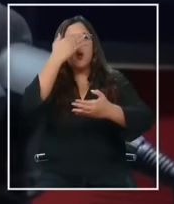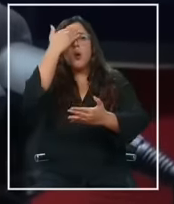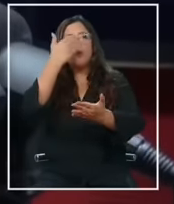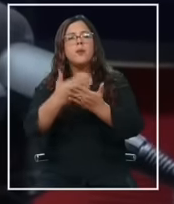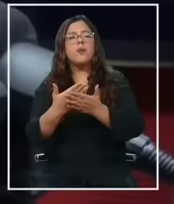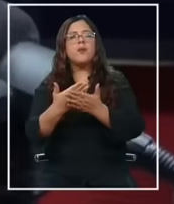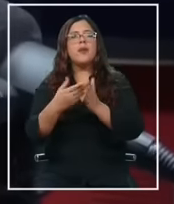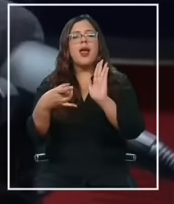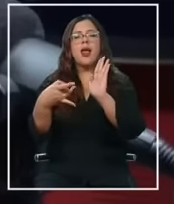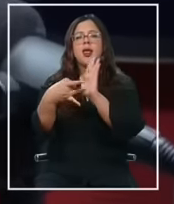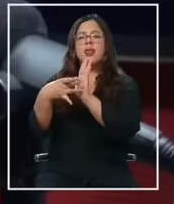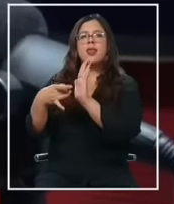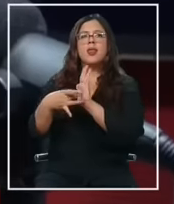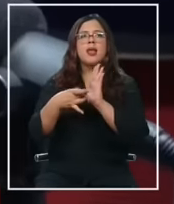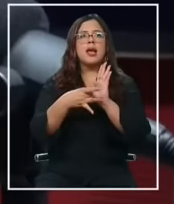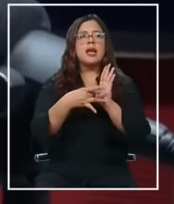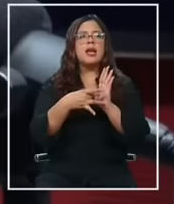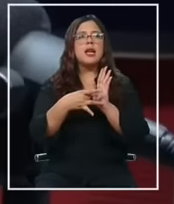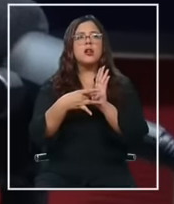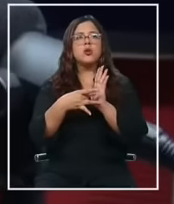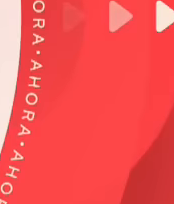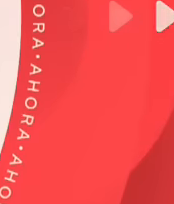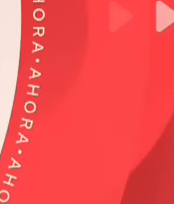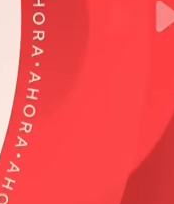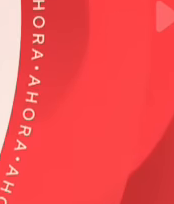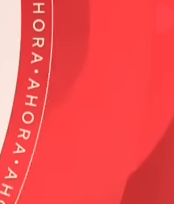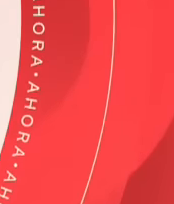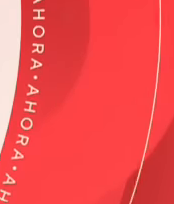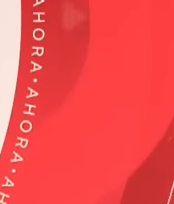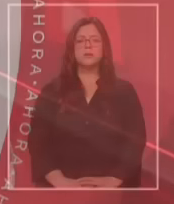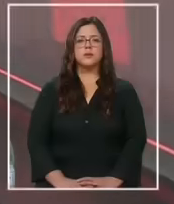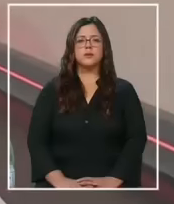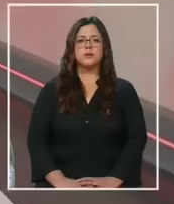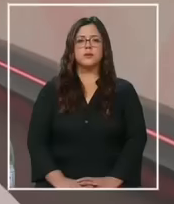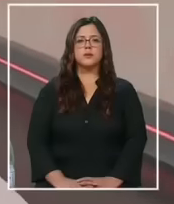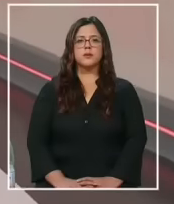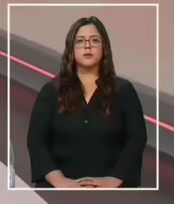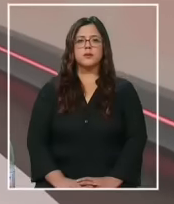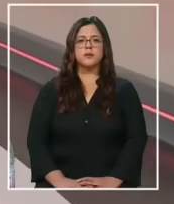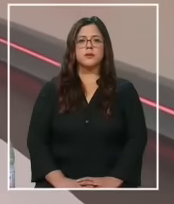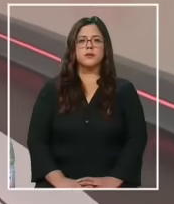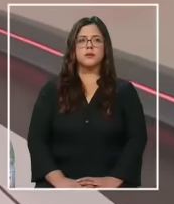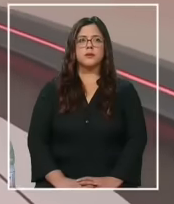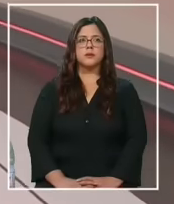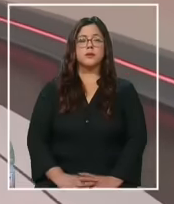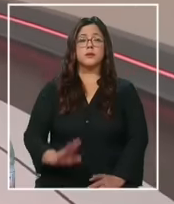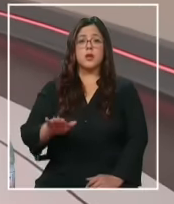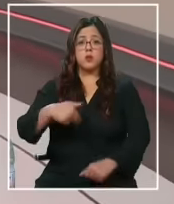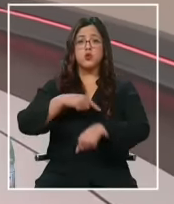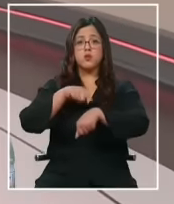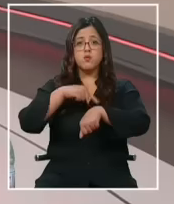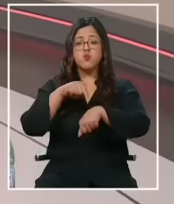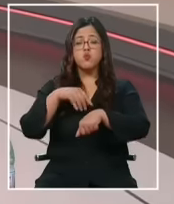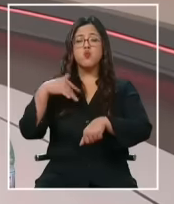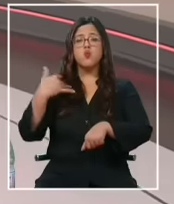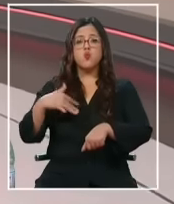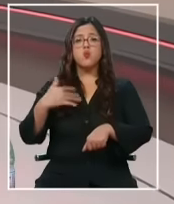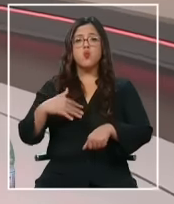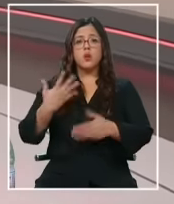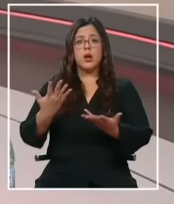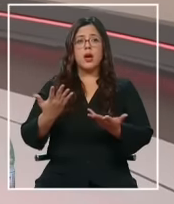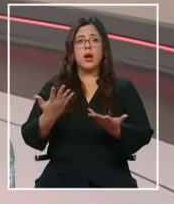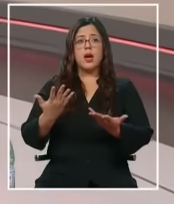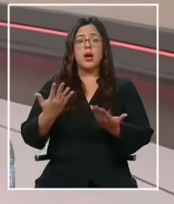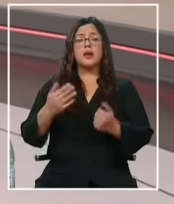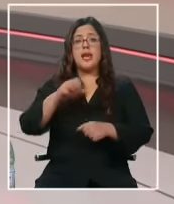una criminalidad bien brutal y por lo... Las próximas horas son claves para